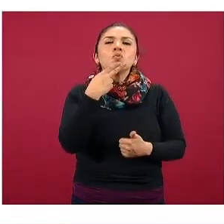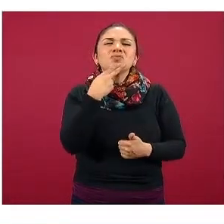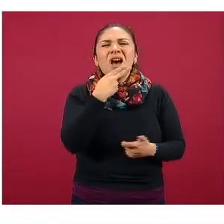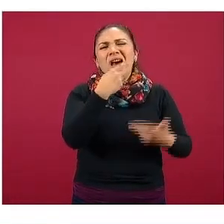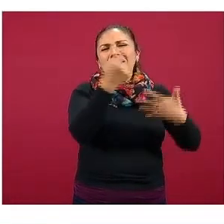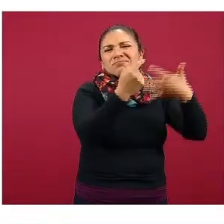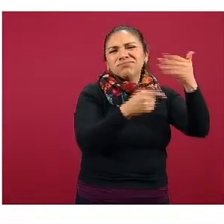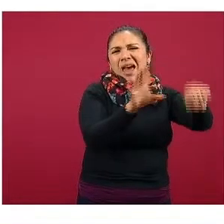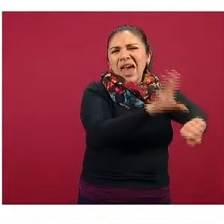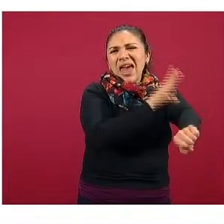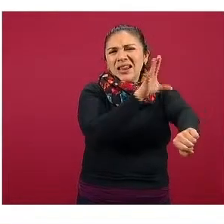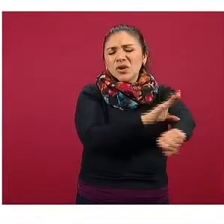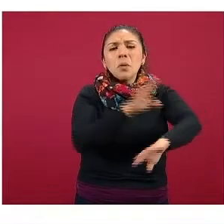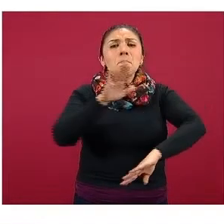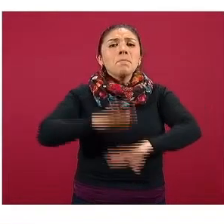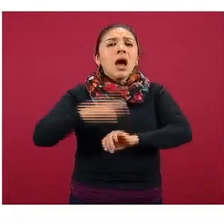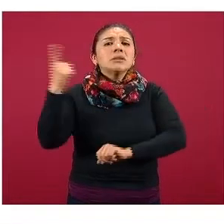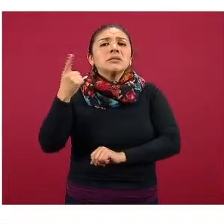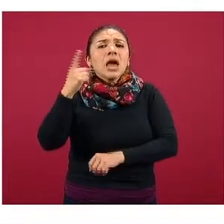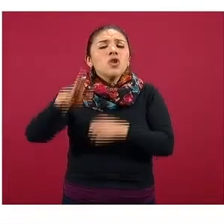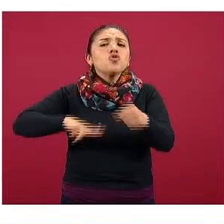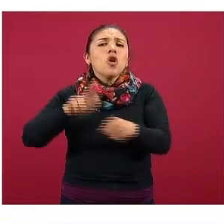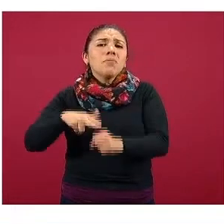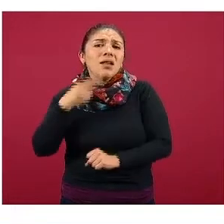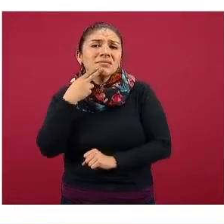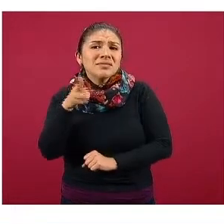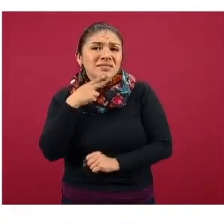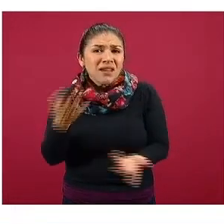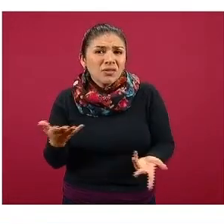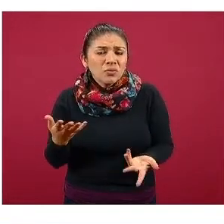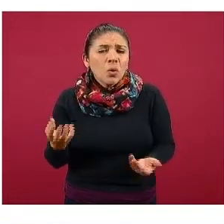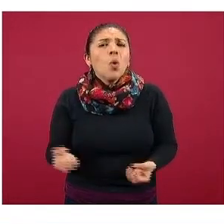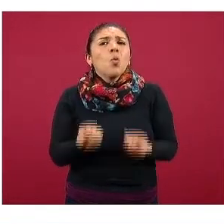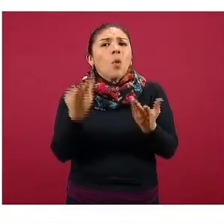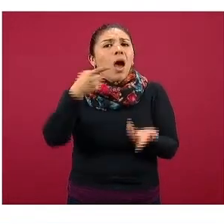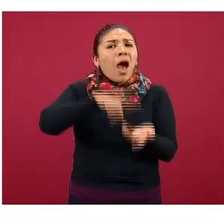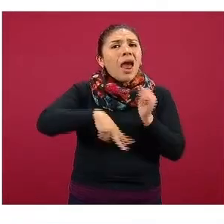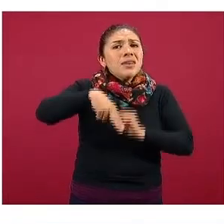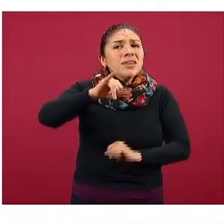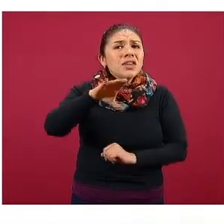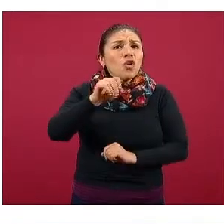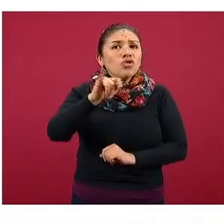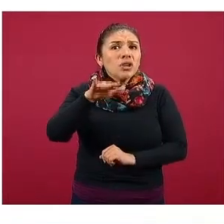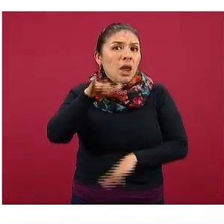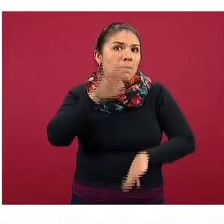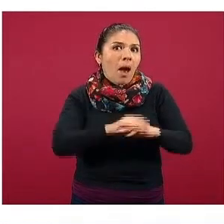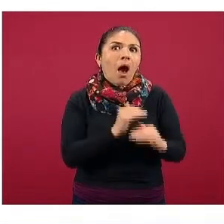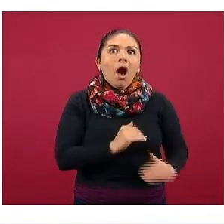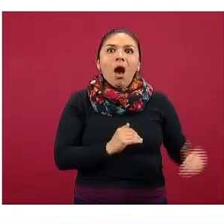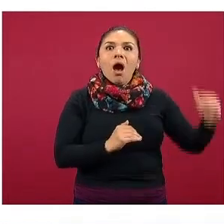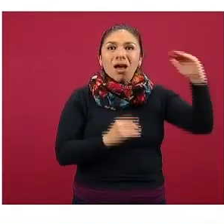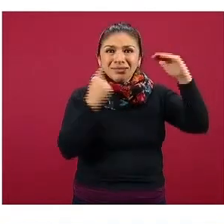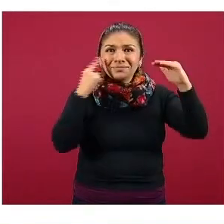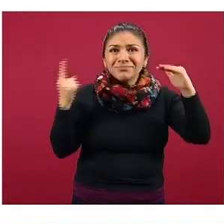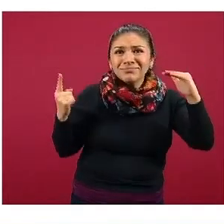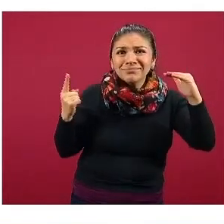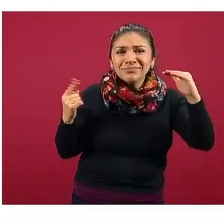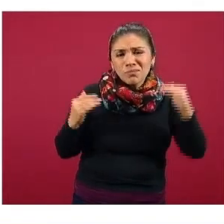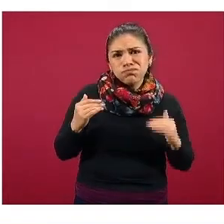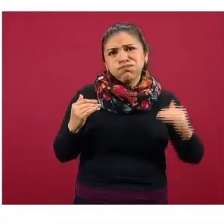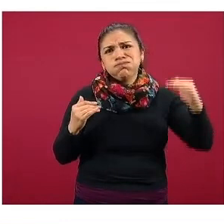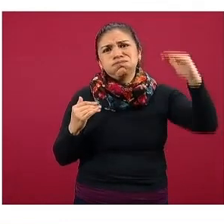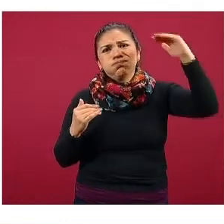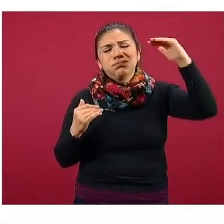electrónicos. Es mucho mayor que en el cigarro convencional. La cantidad de nicotina puede ser muy superior y